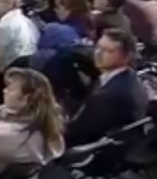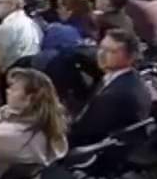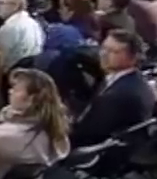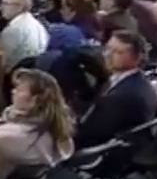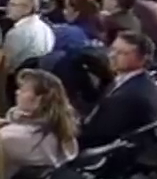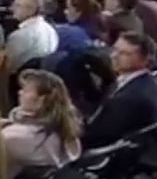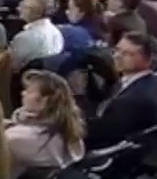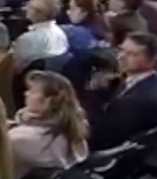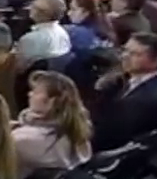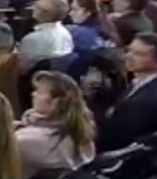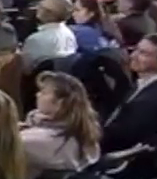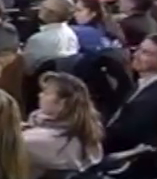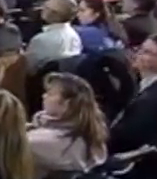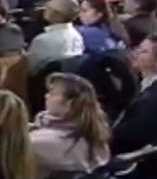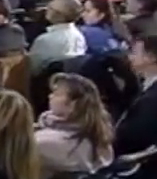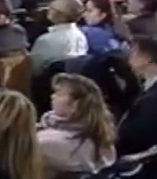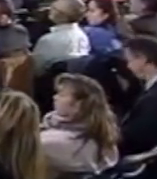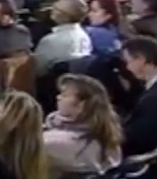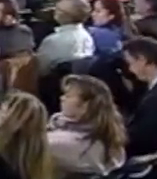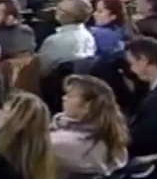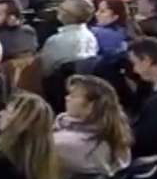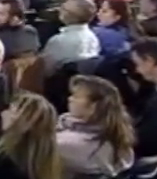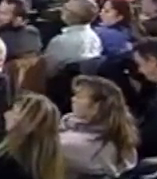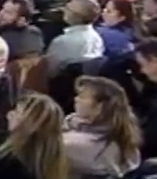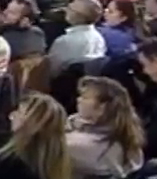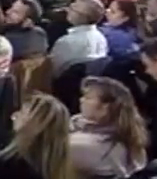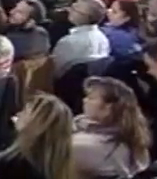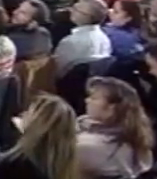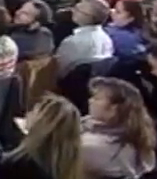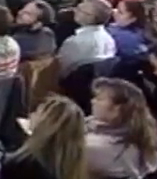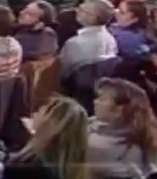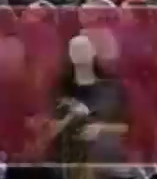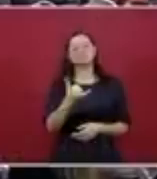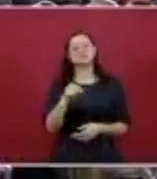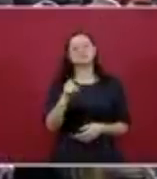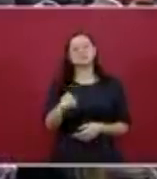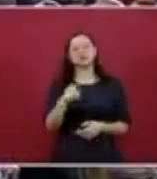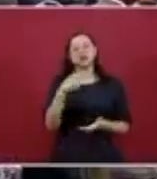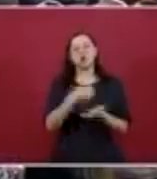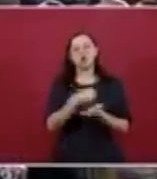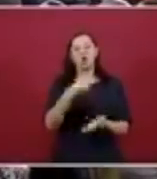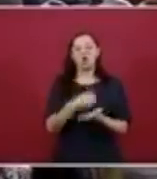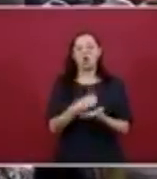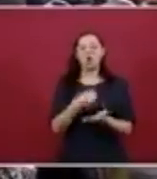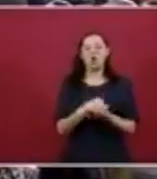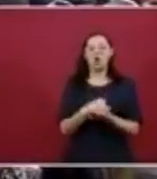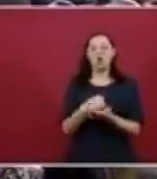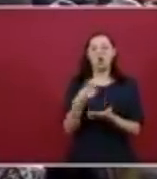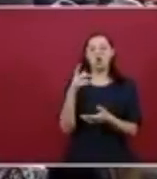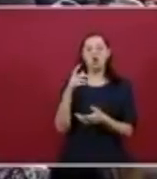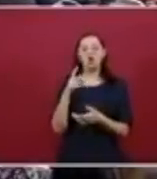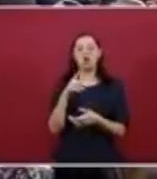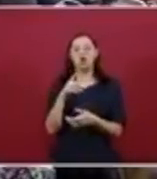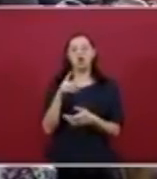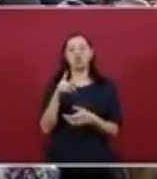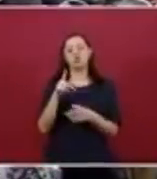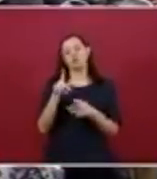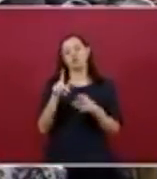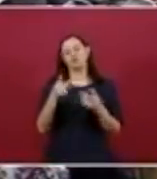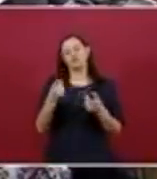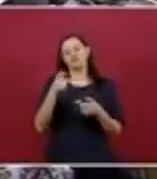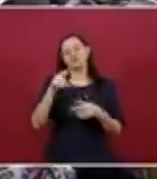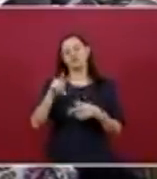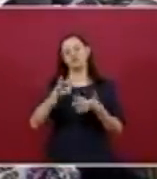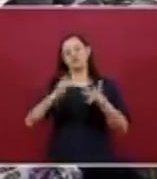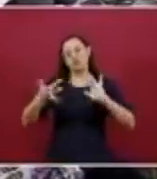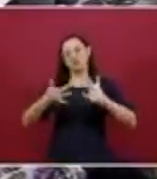Gracias, señor presidente. Nancy Rodríguez, de el sitio Oro Sólido en redes. Si me permite, qué bueno que está el secretario